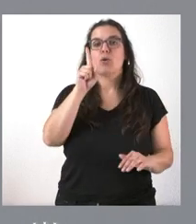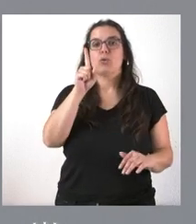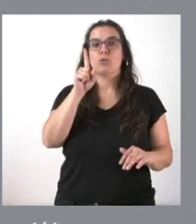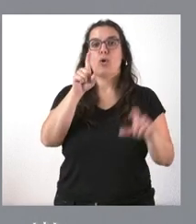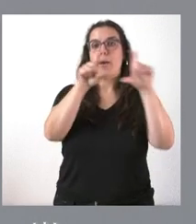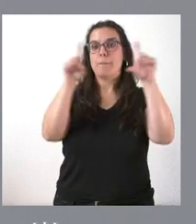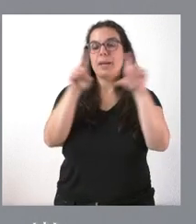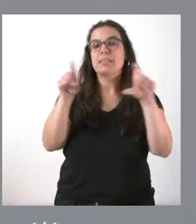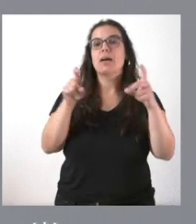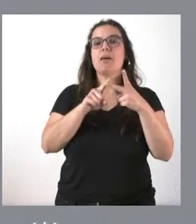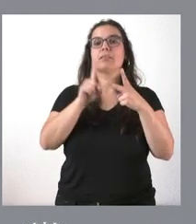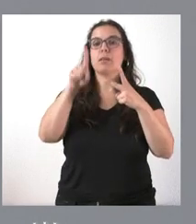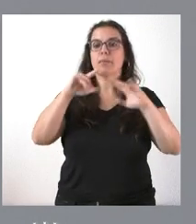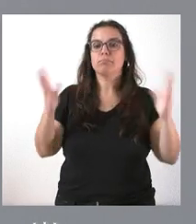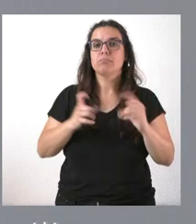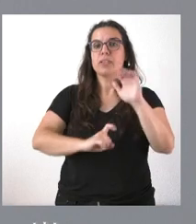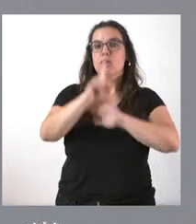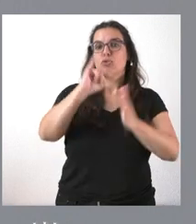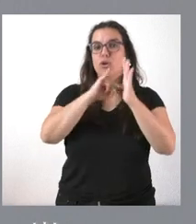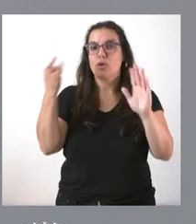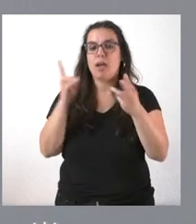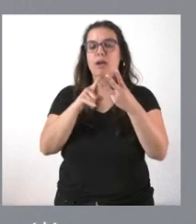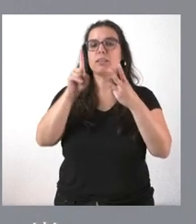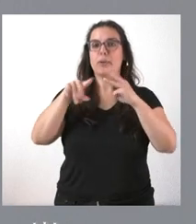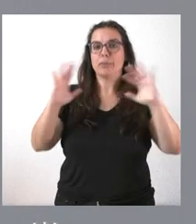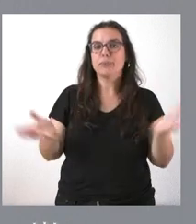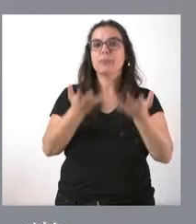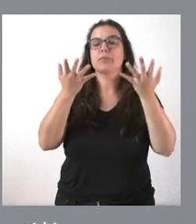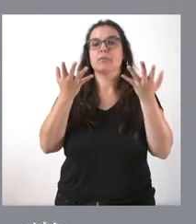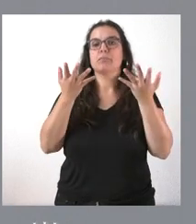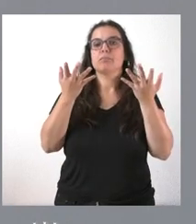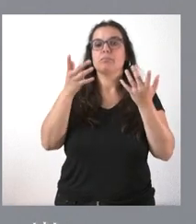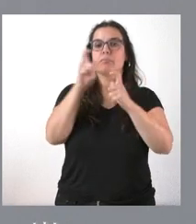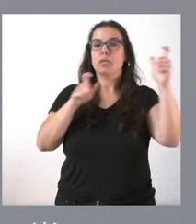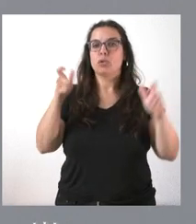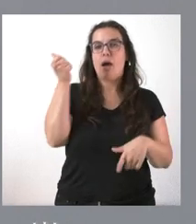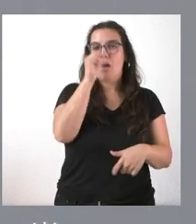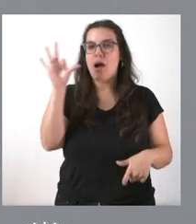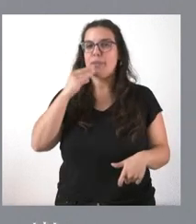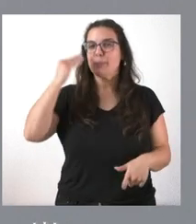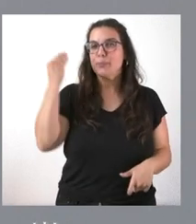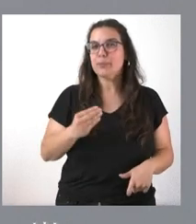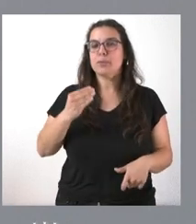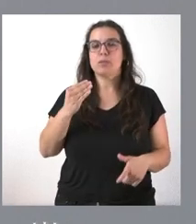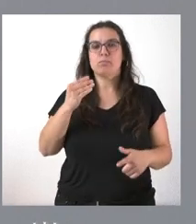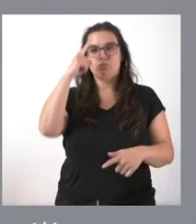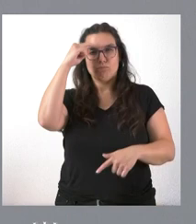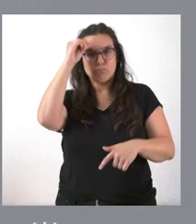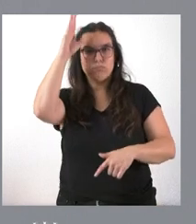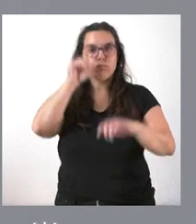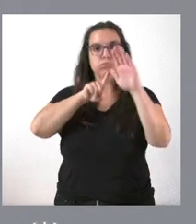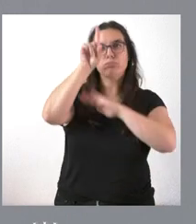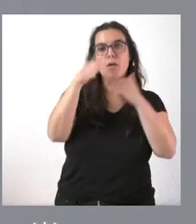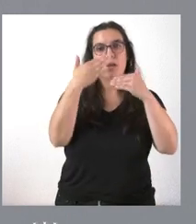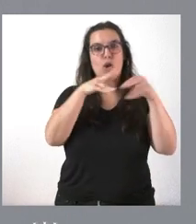empresarial de promover el desarrollo tecnológico y de promover el talento y el desarrollo de la